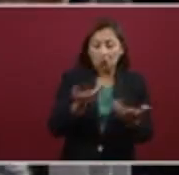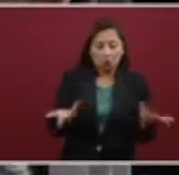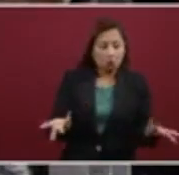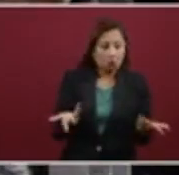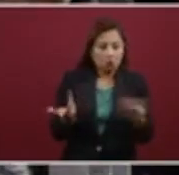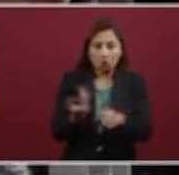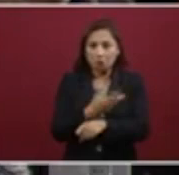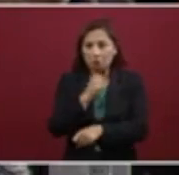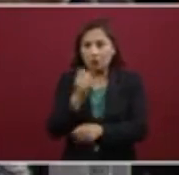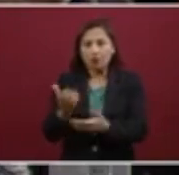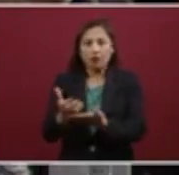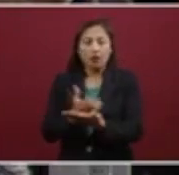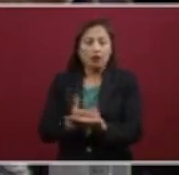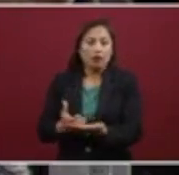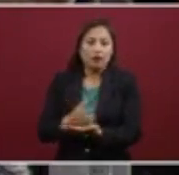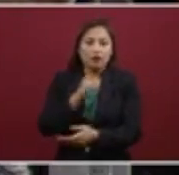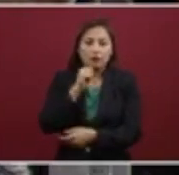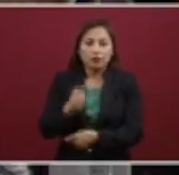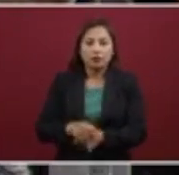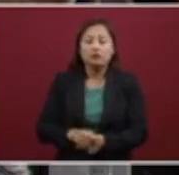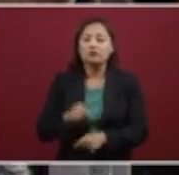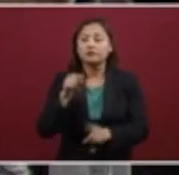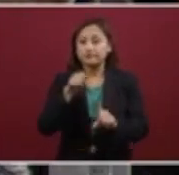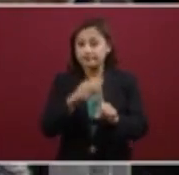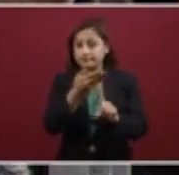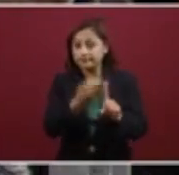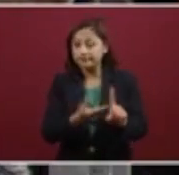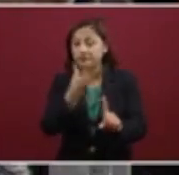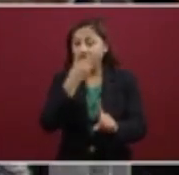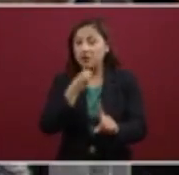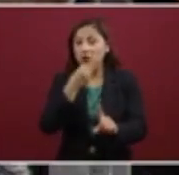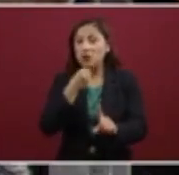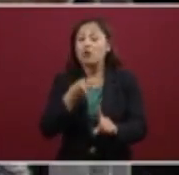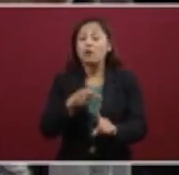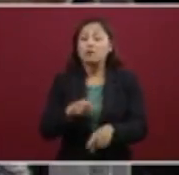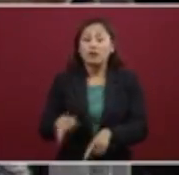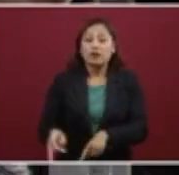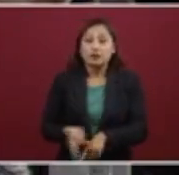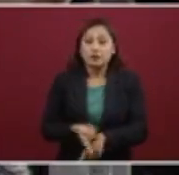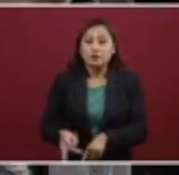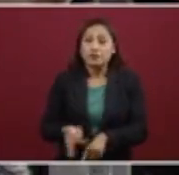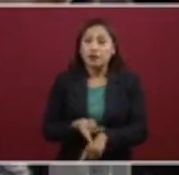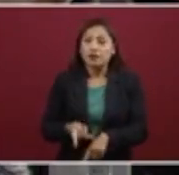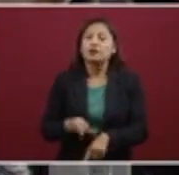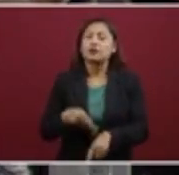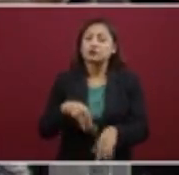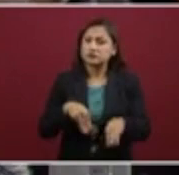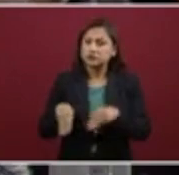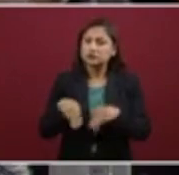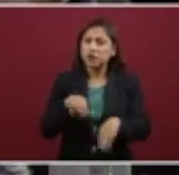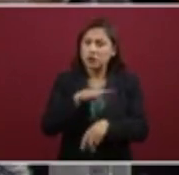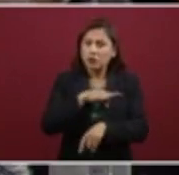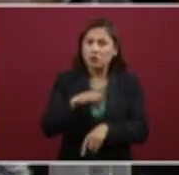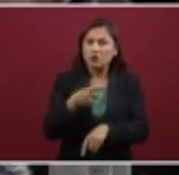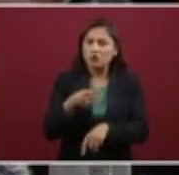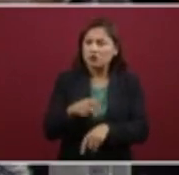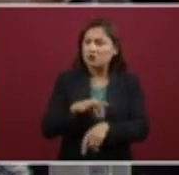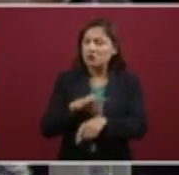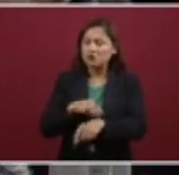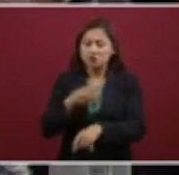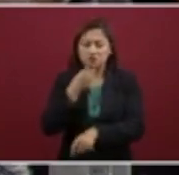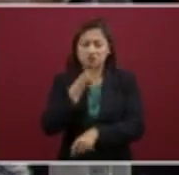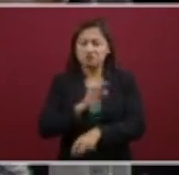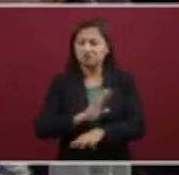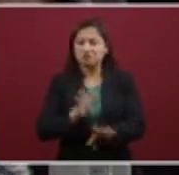hombre puede mover las piernas, aunque se le ha condenado a ser paralítico. Están solicitando